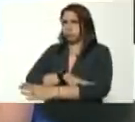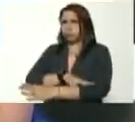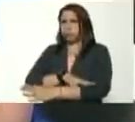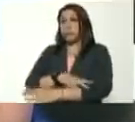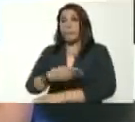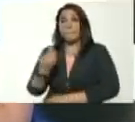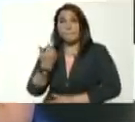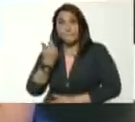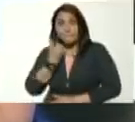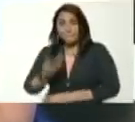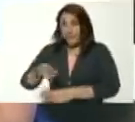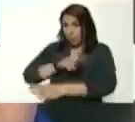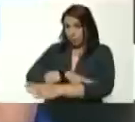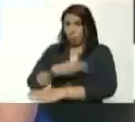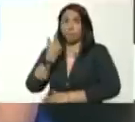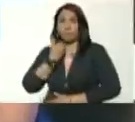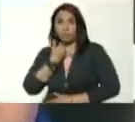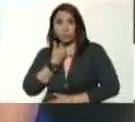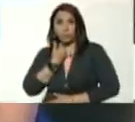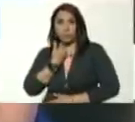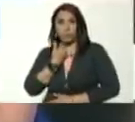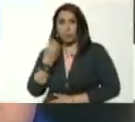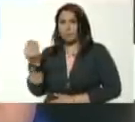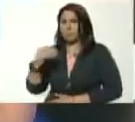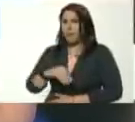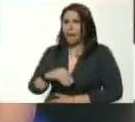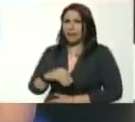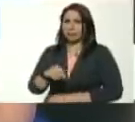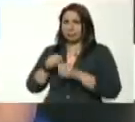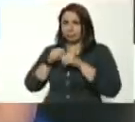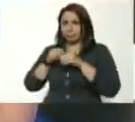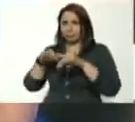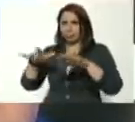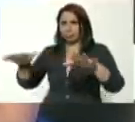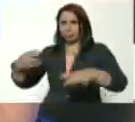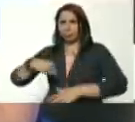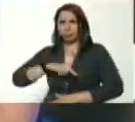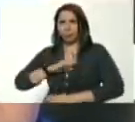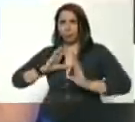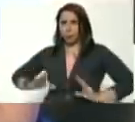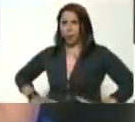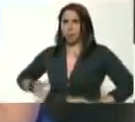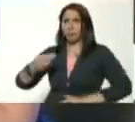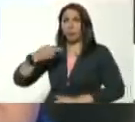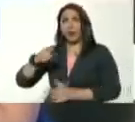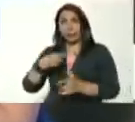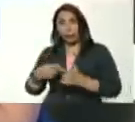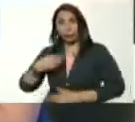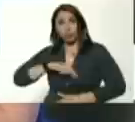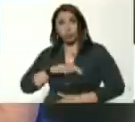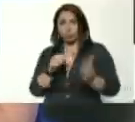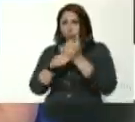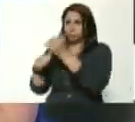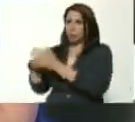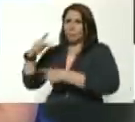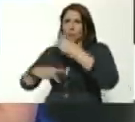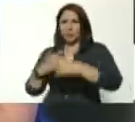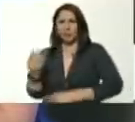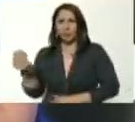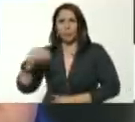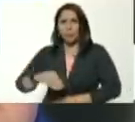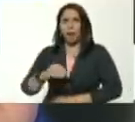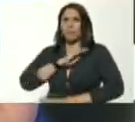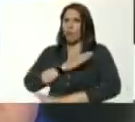replicarse mayor cantidad de virus, se concentra mayor cantidad de partículas virales en nuestro organismo, que vamos a encontrar entonces un proceso más agudo en